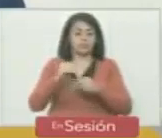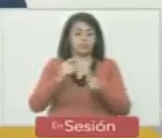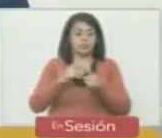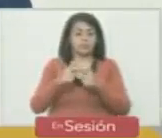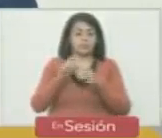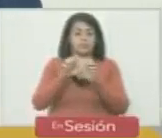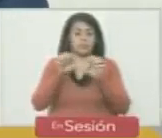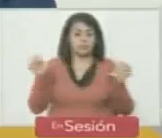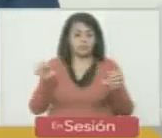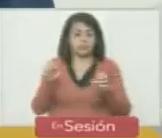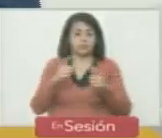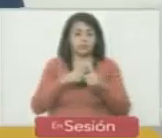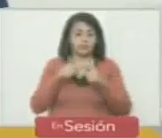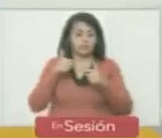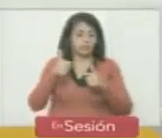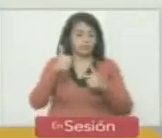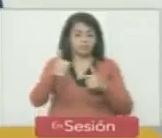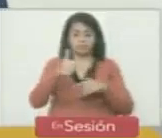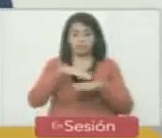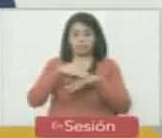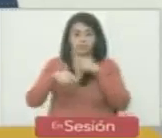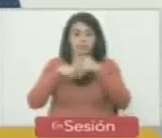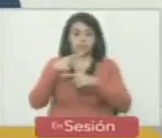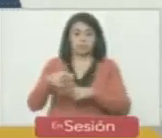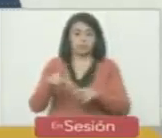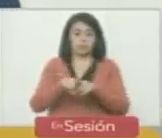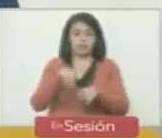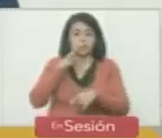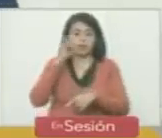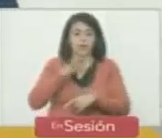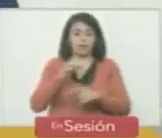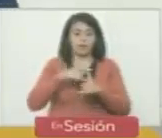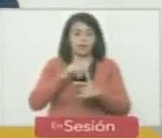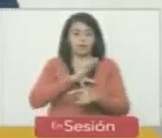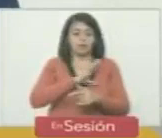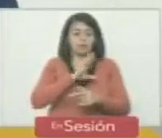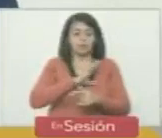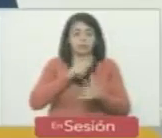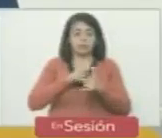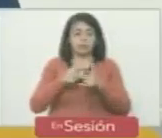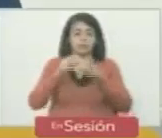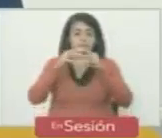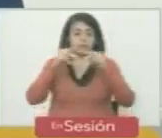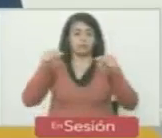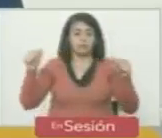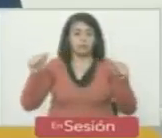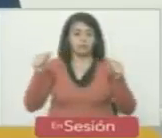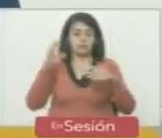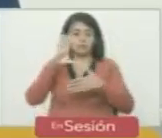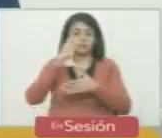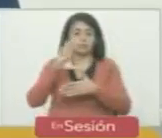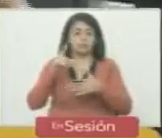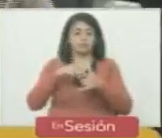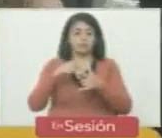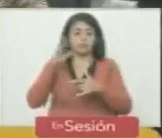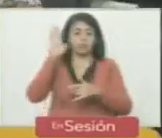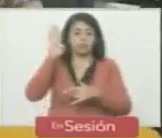considerados por los siglos de los siglos por venir como los verdaderos propietarios de esta tierra americana. ¿Lo jura?